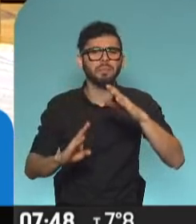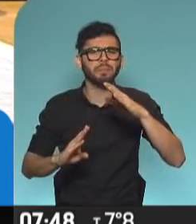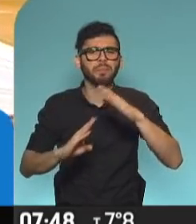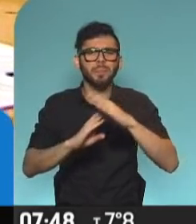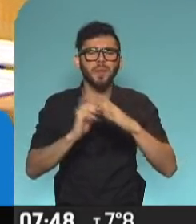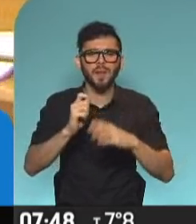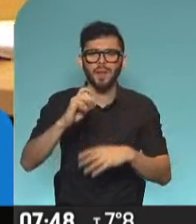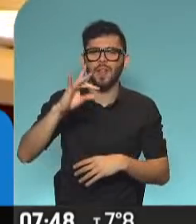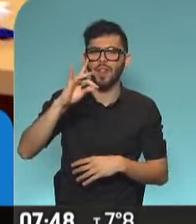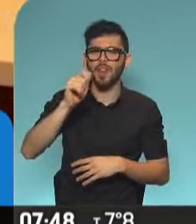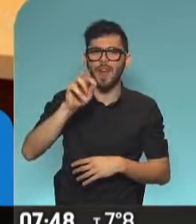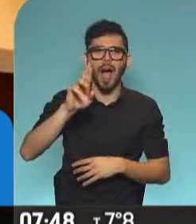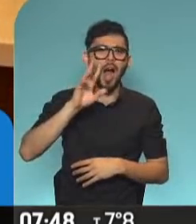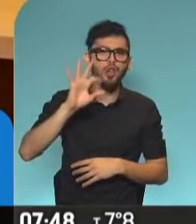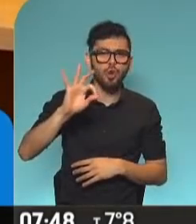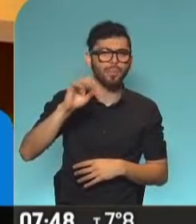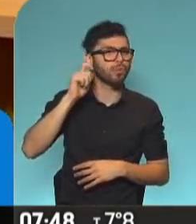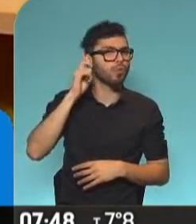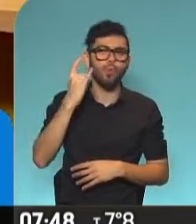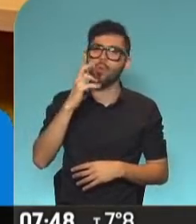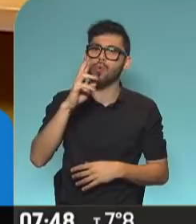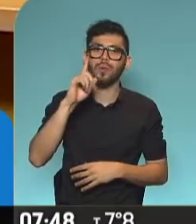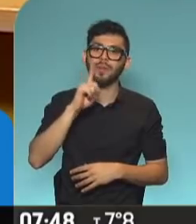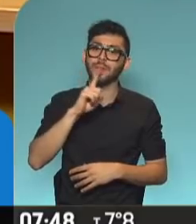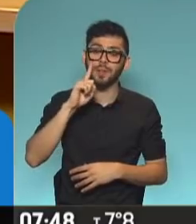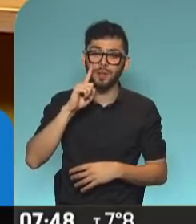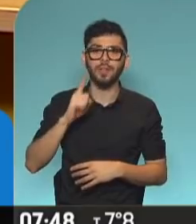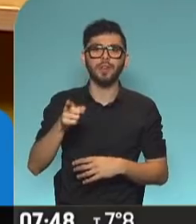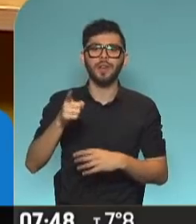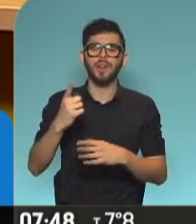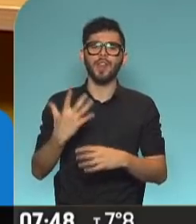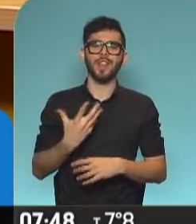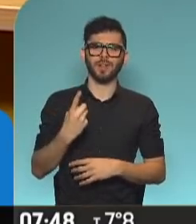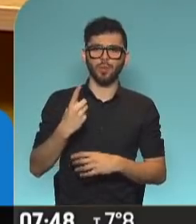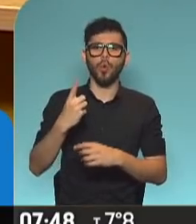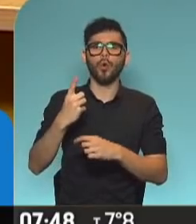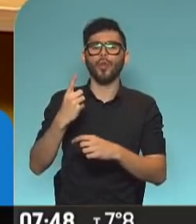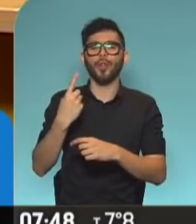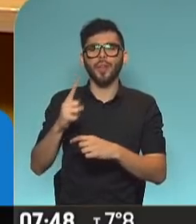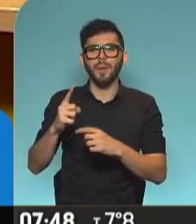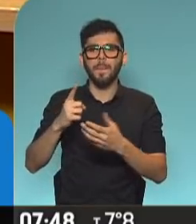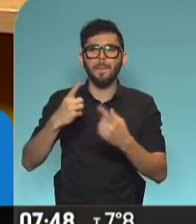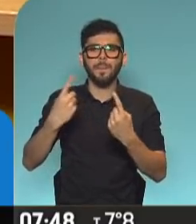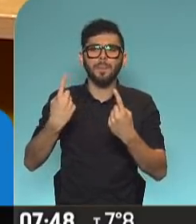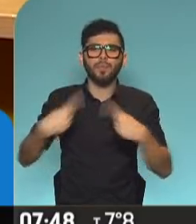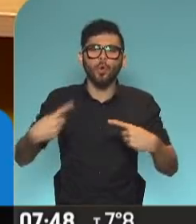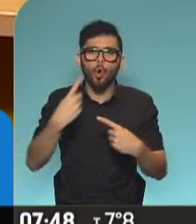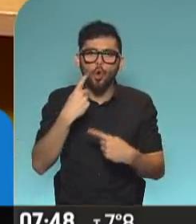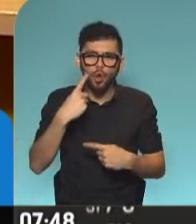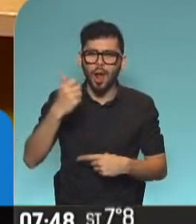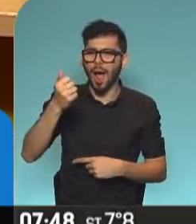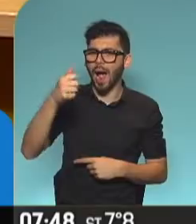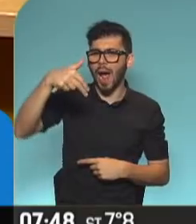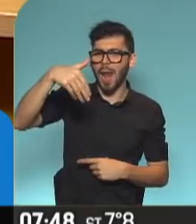Ramiro Urristi, él es el director ejecutivo de la Dirección Nacional de Materiales Controlados del ANMAC, a quien mucho